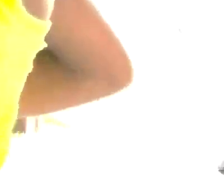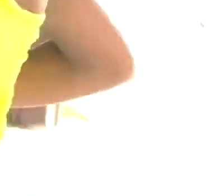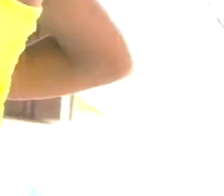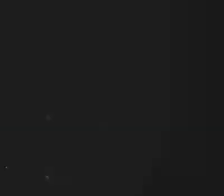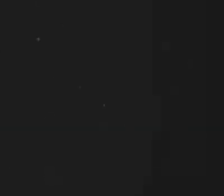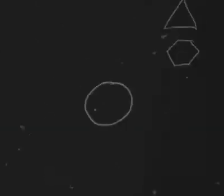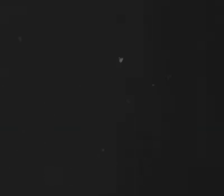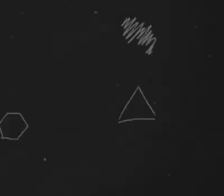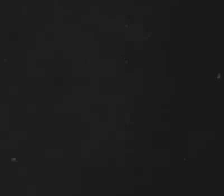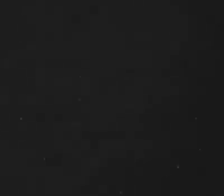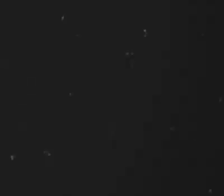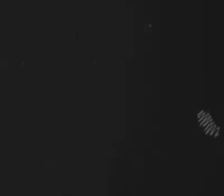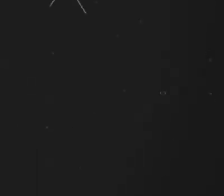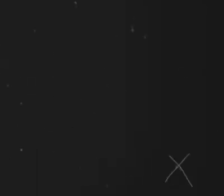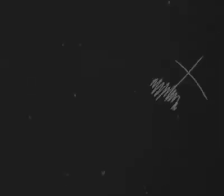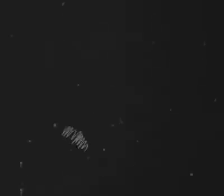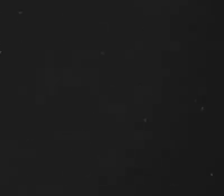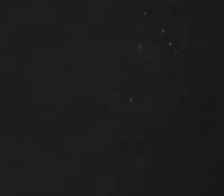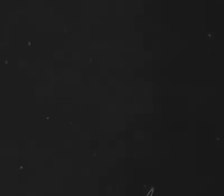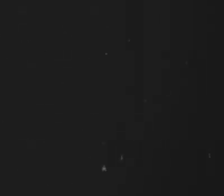tierra.